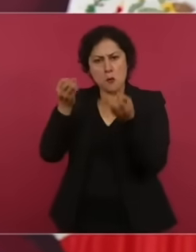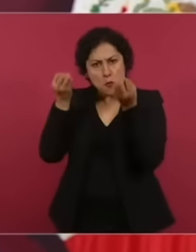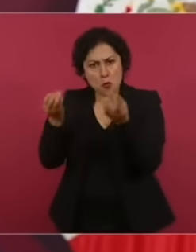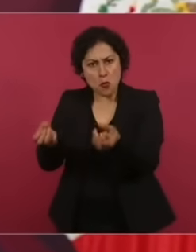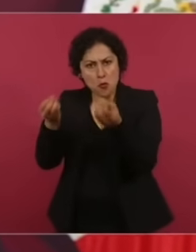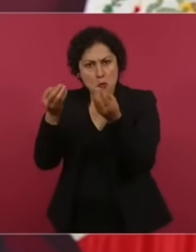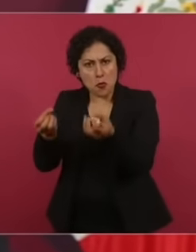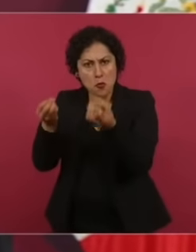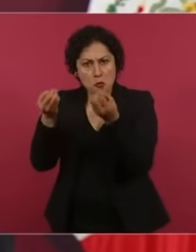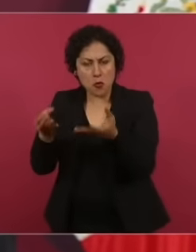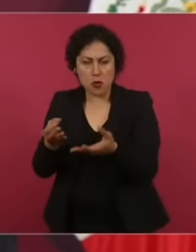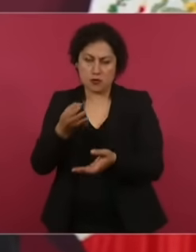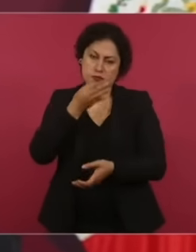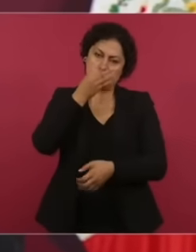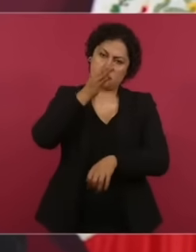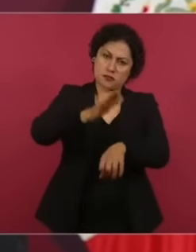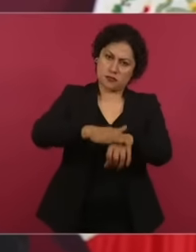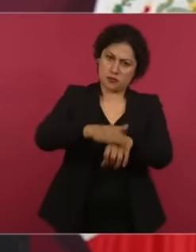cuenta